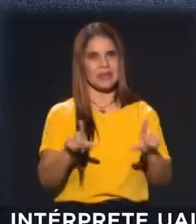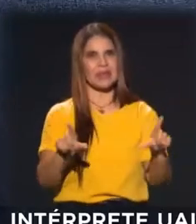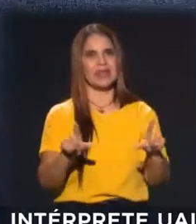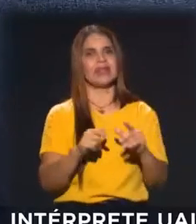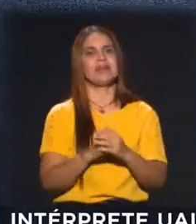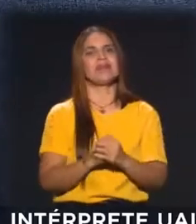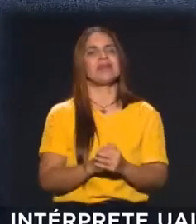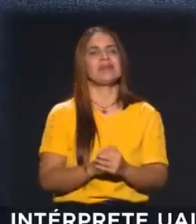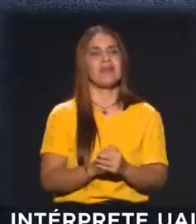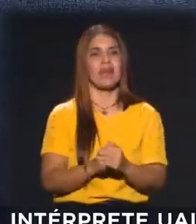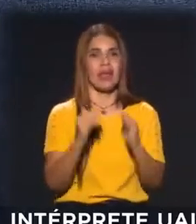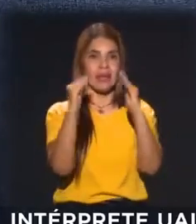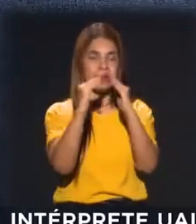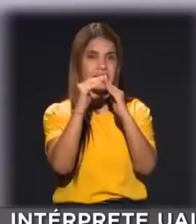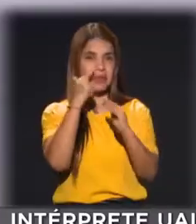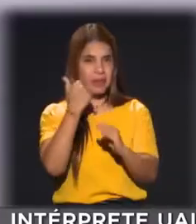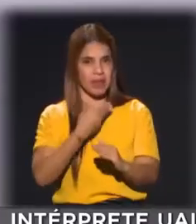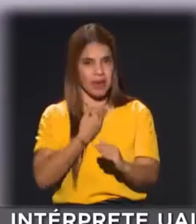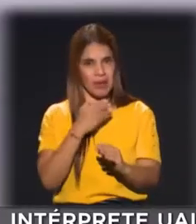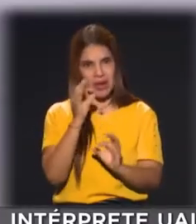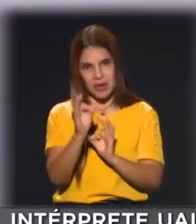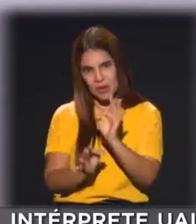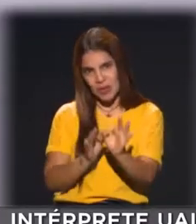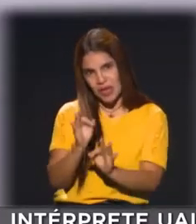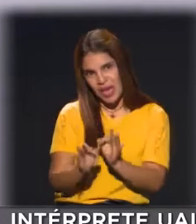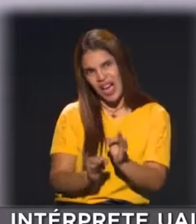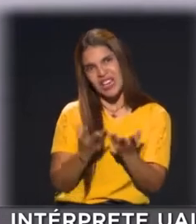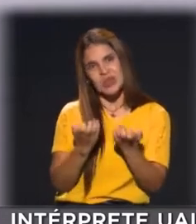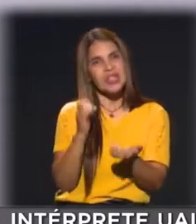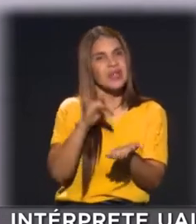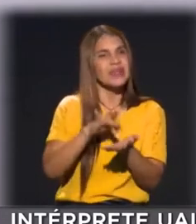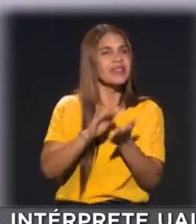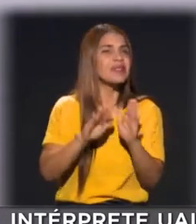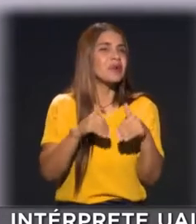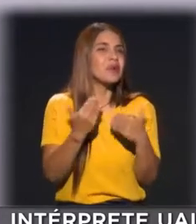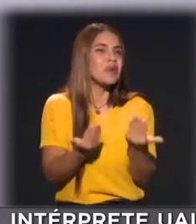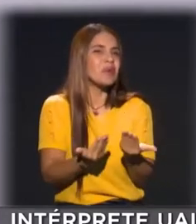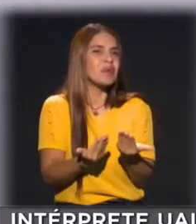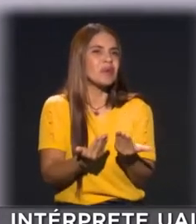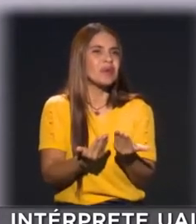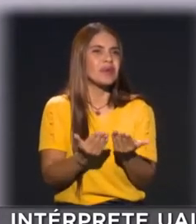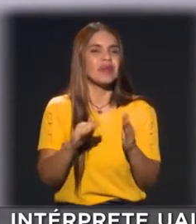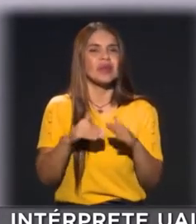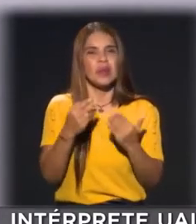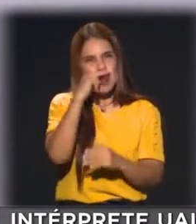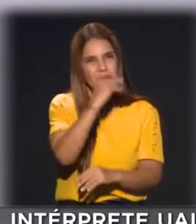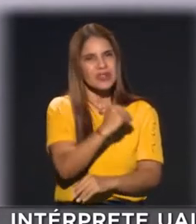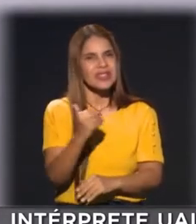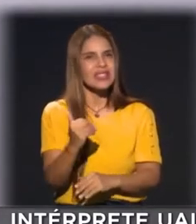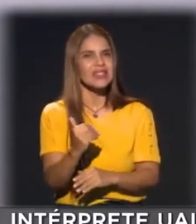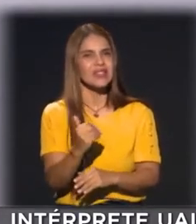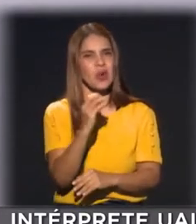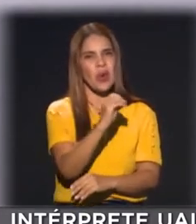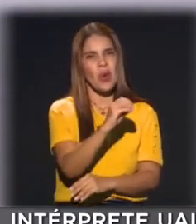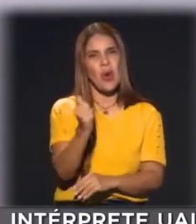Entonces, bueno, chévere. En la casa los papás y los cuidadores deben estar, bueno, yo quiero asistir, ¿cómo hago? ¿Qué van a encontrar los niños y niñas